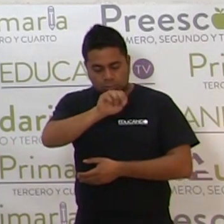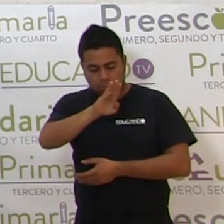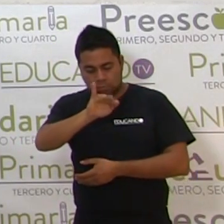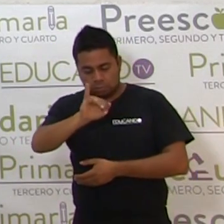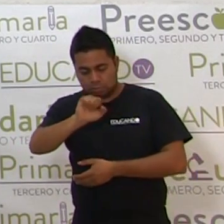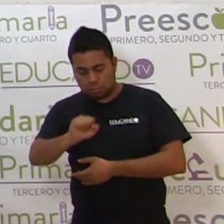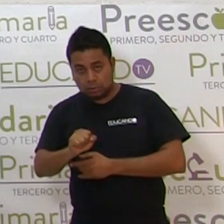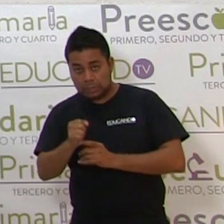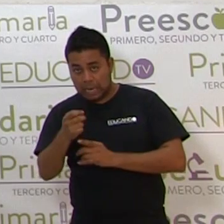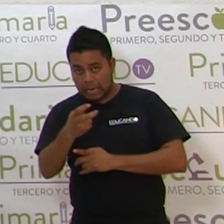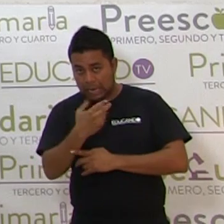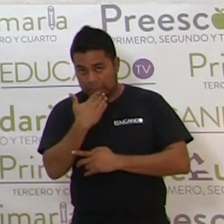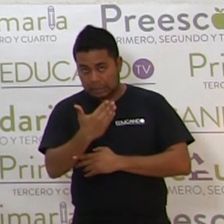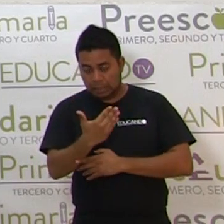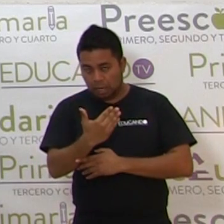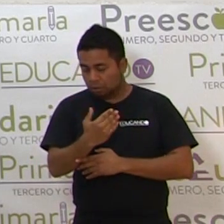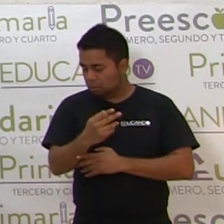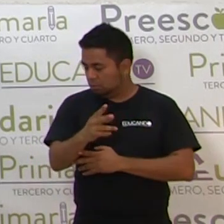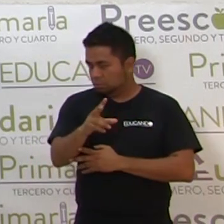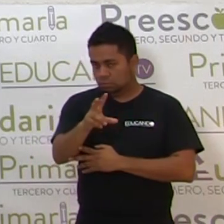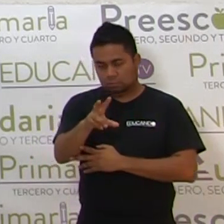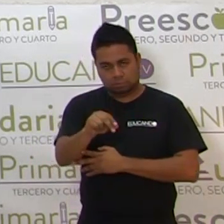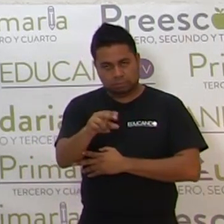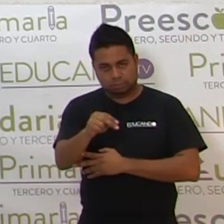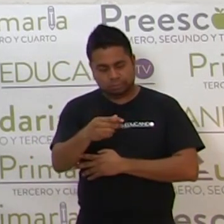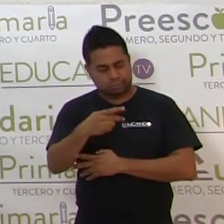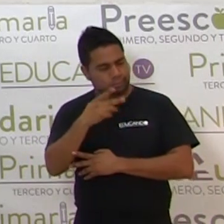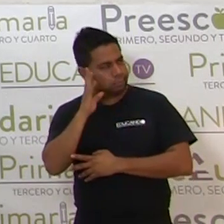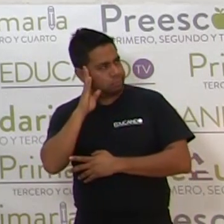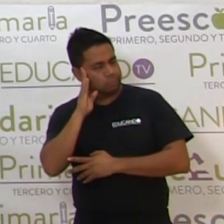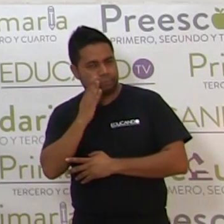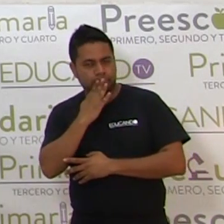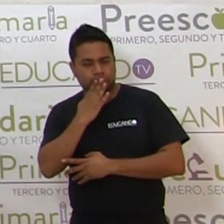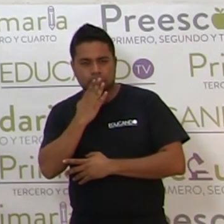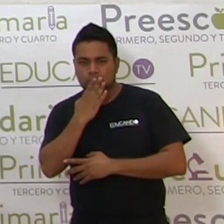así? No, ¿verdad? No se escucha bien.